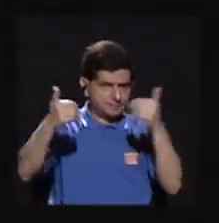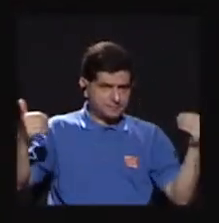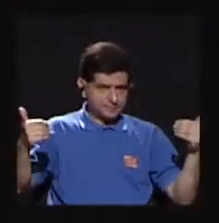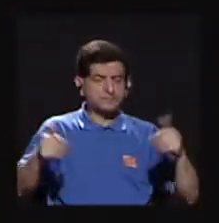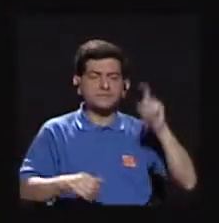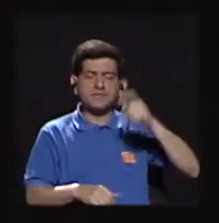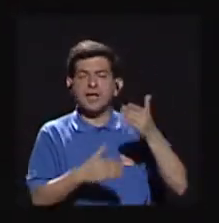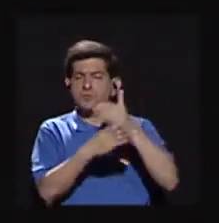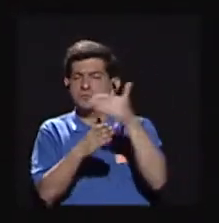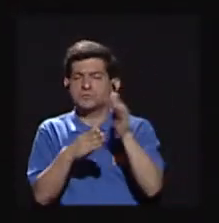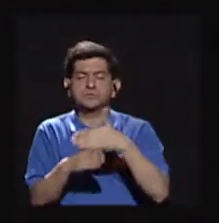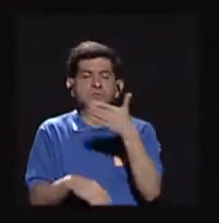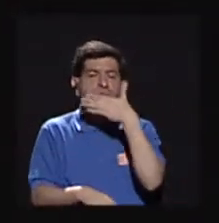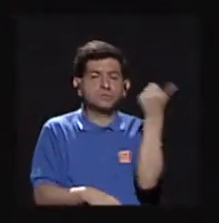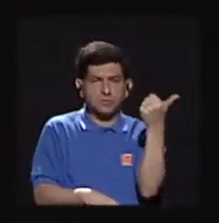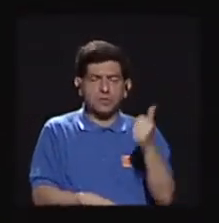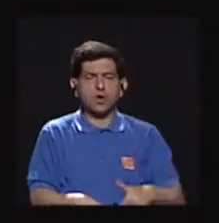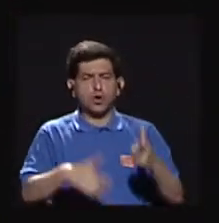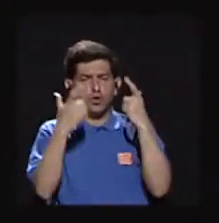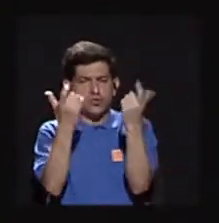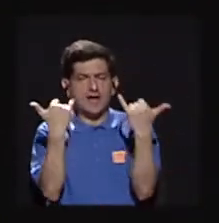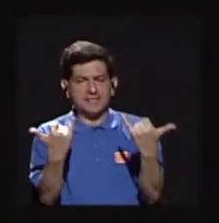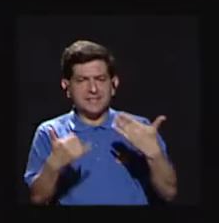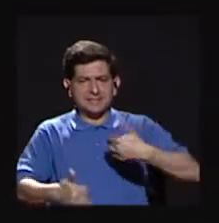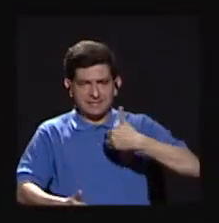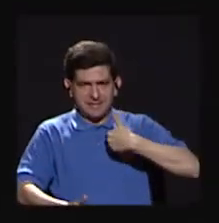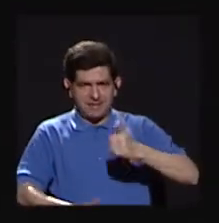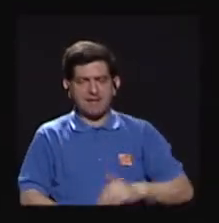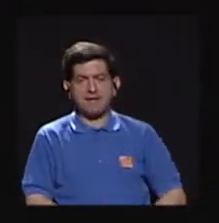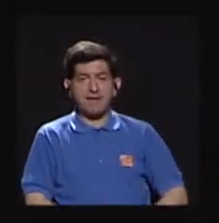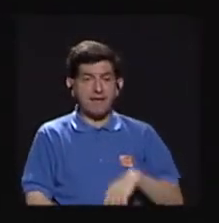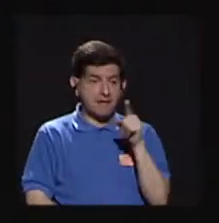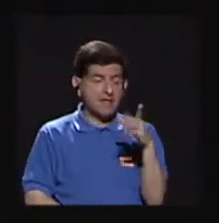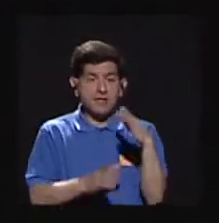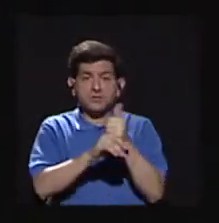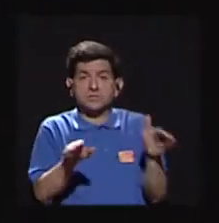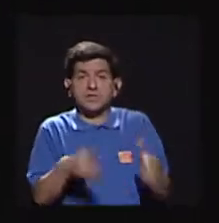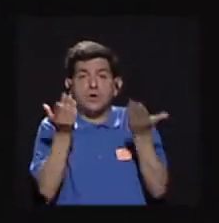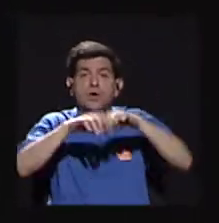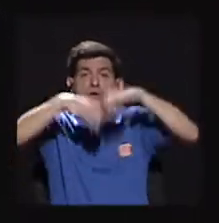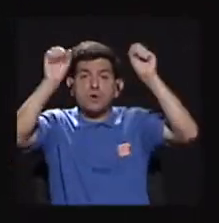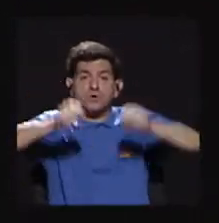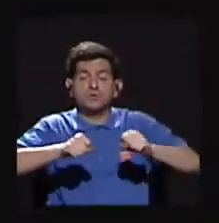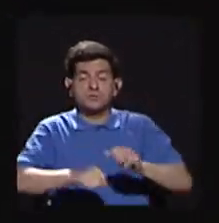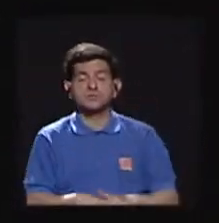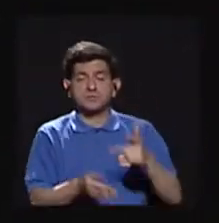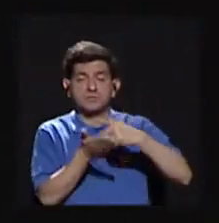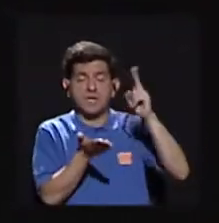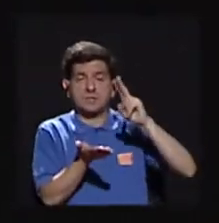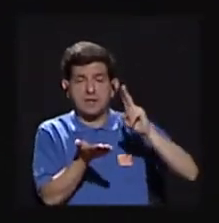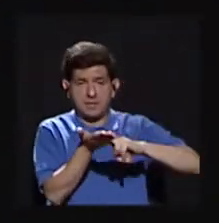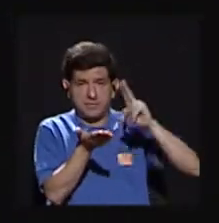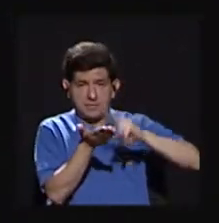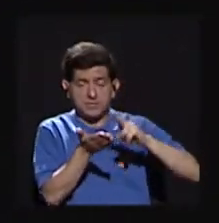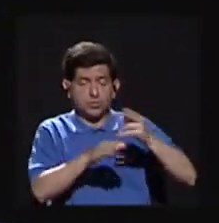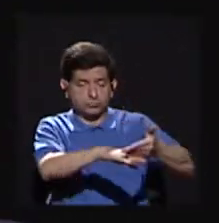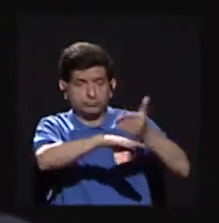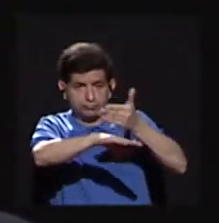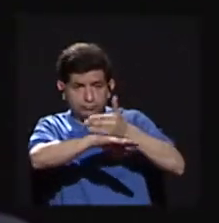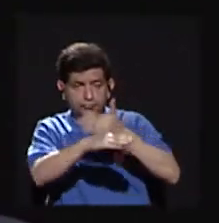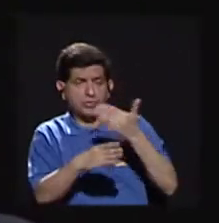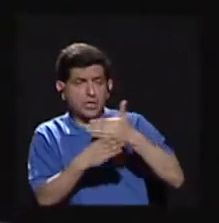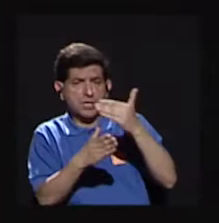distribuir mejor la riqueza que ya existe y eso se hace con un sistema fiscal progresivo que